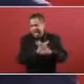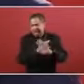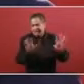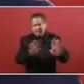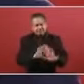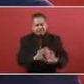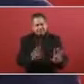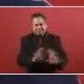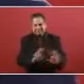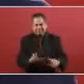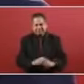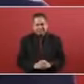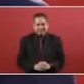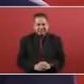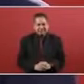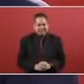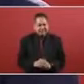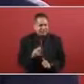No.